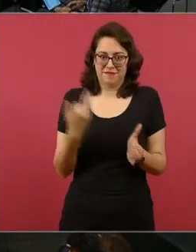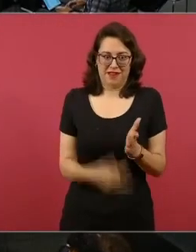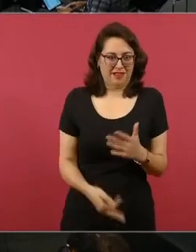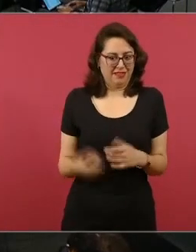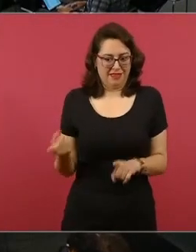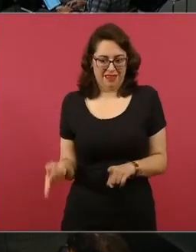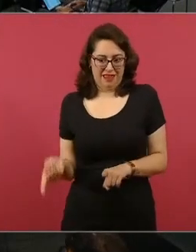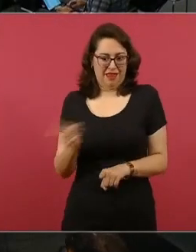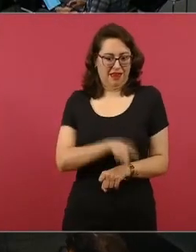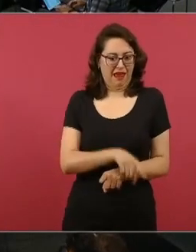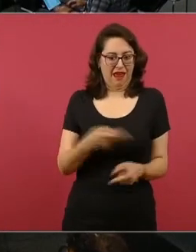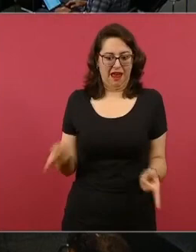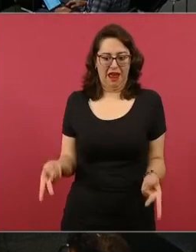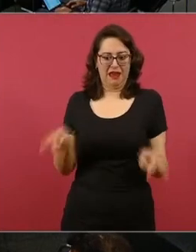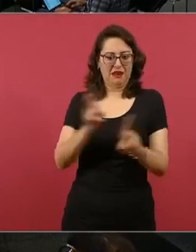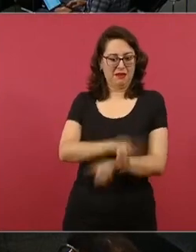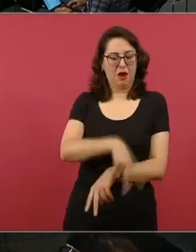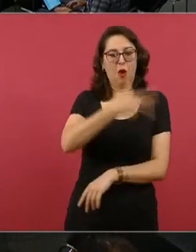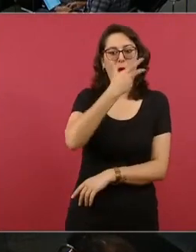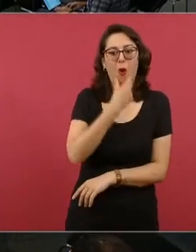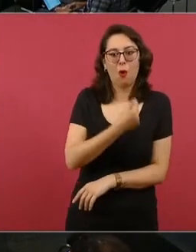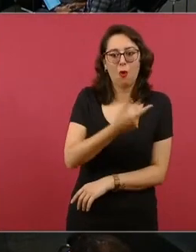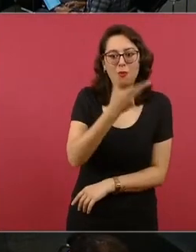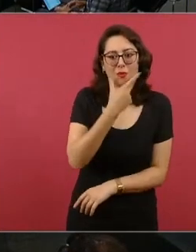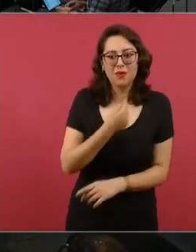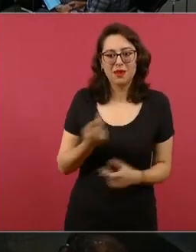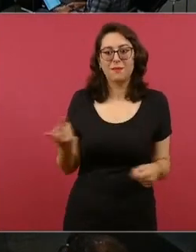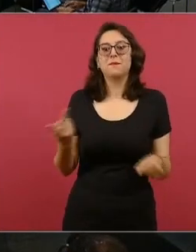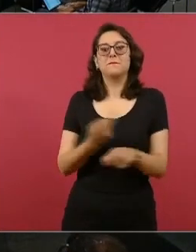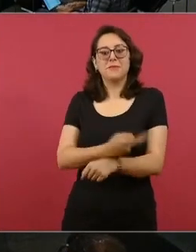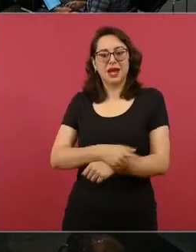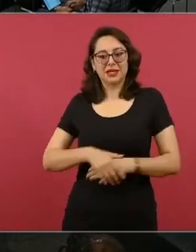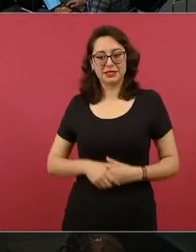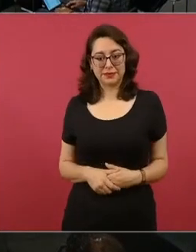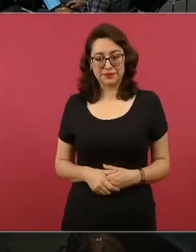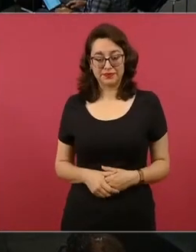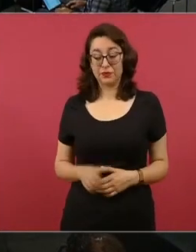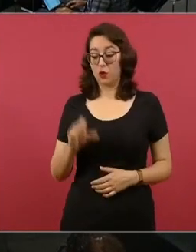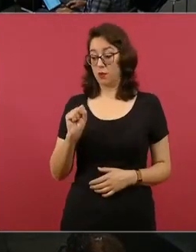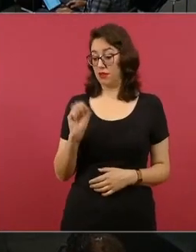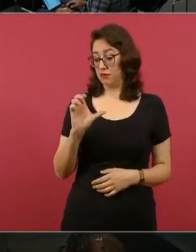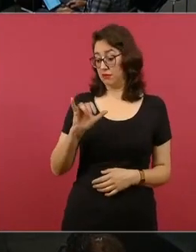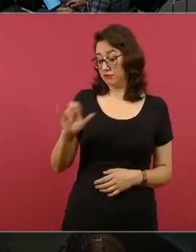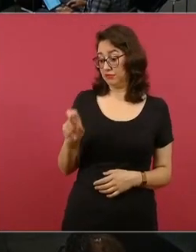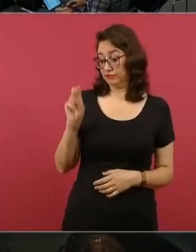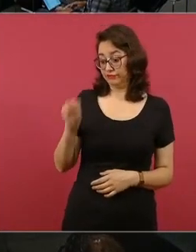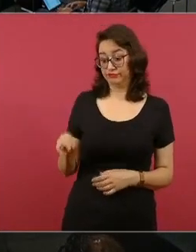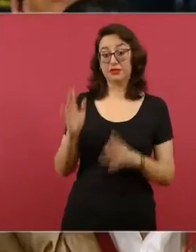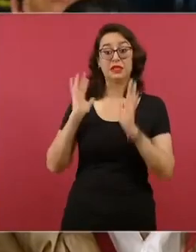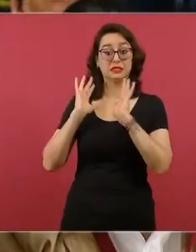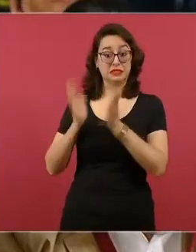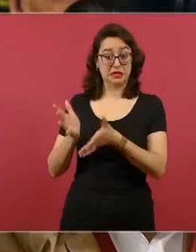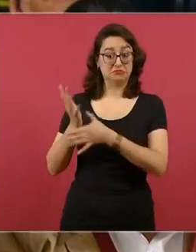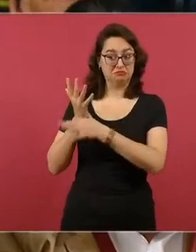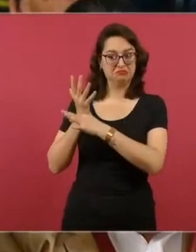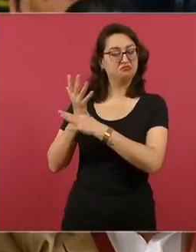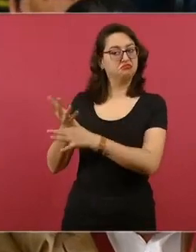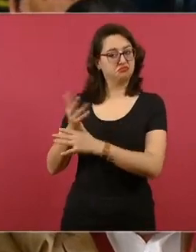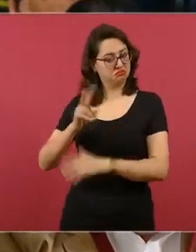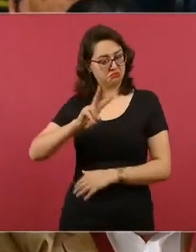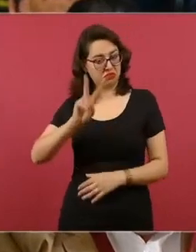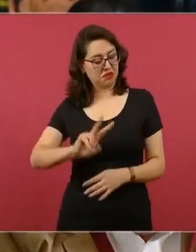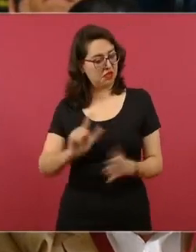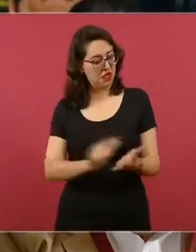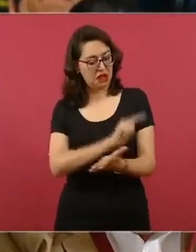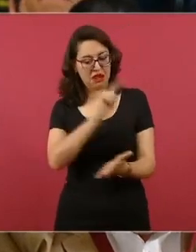Justicia ya se ha pronunciado al respecto sobre este tipo de casos y señala que dichos artículos transgreden las garantías